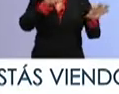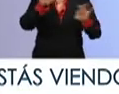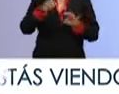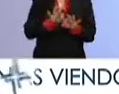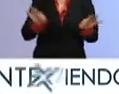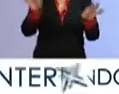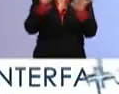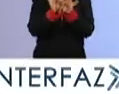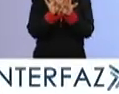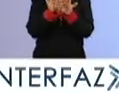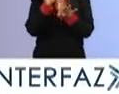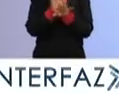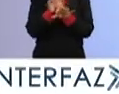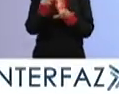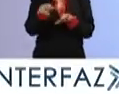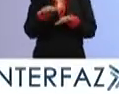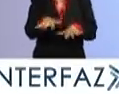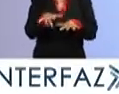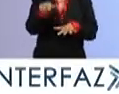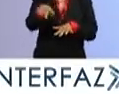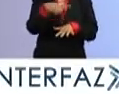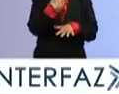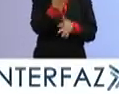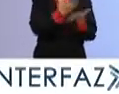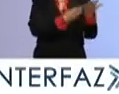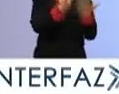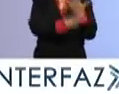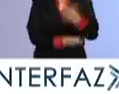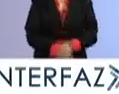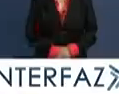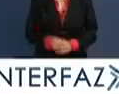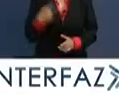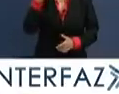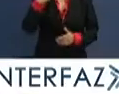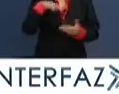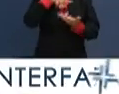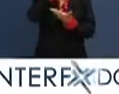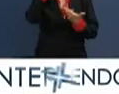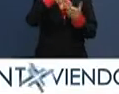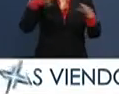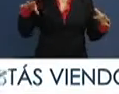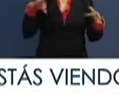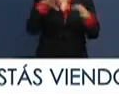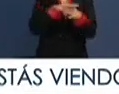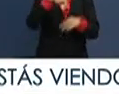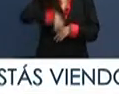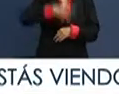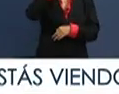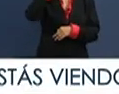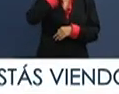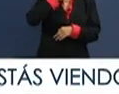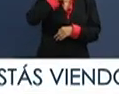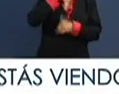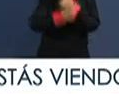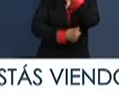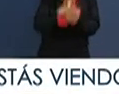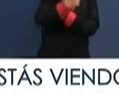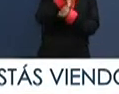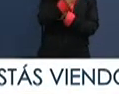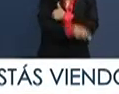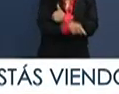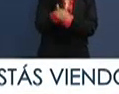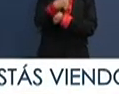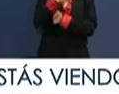lo más importante, lo que más se ha ganado después de este programa? Yo creo que la integración regional. Aquí los niños cuando concursan en